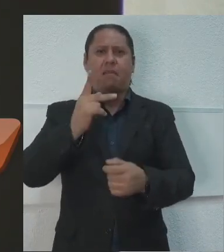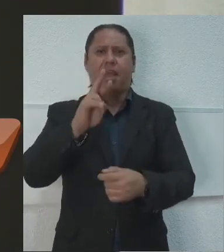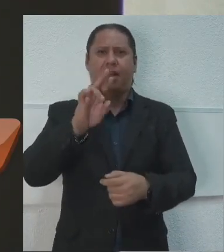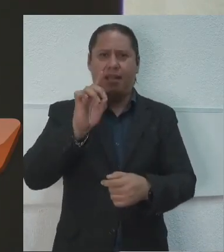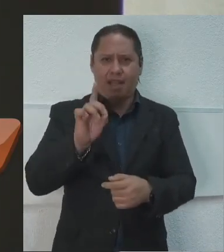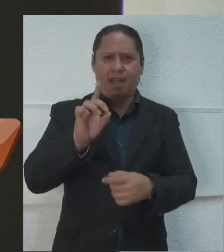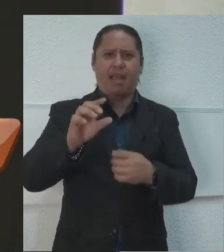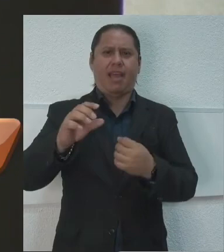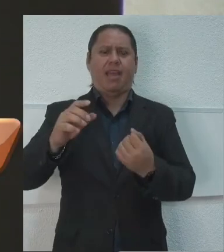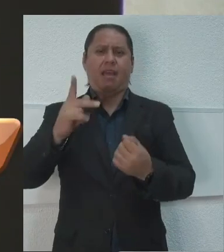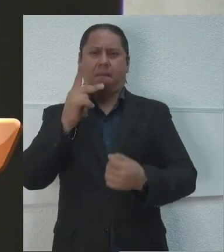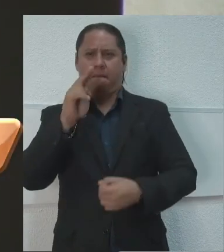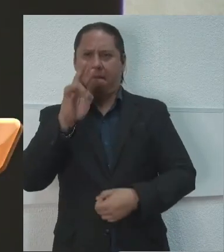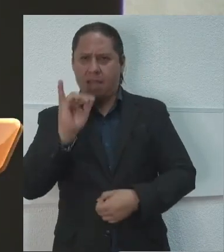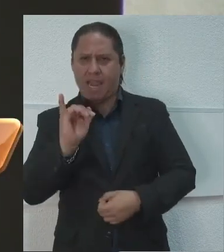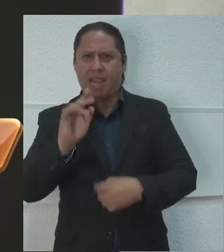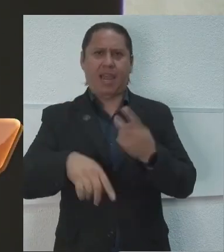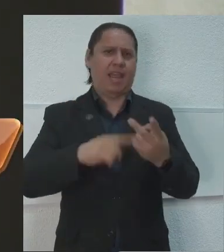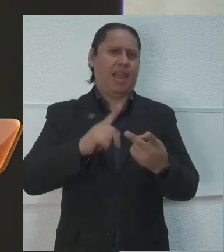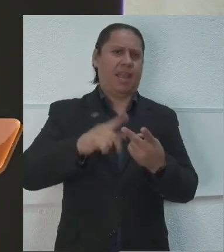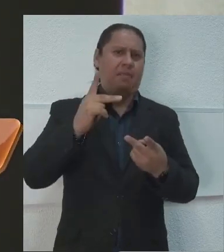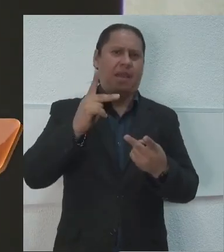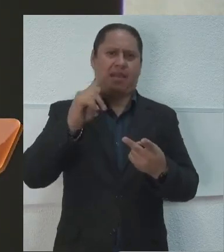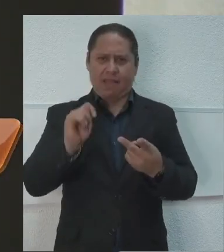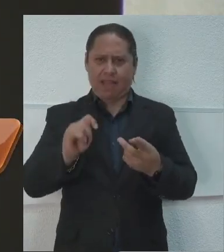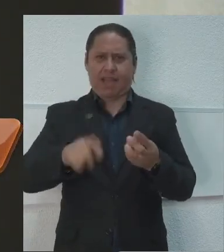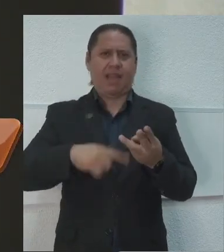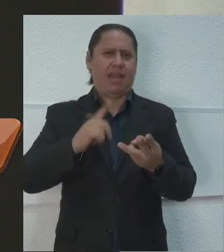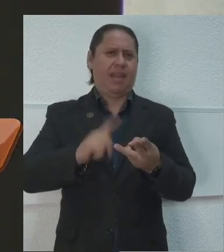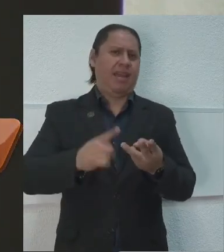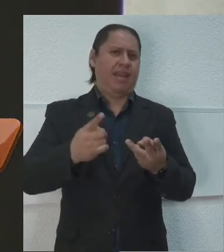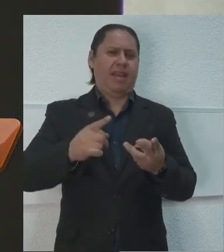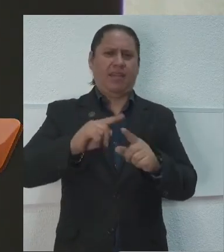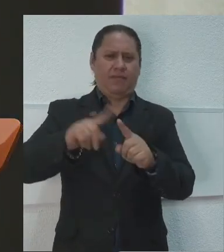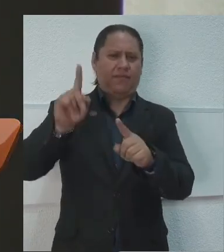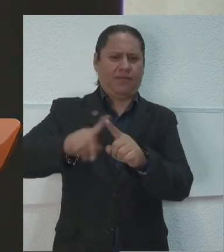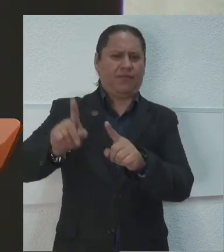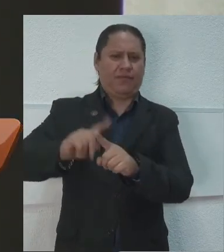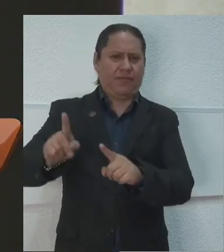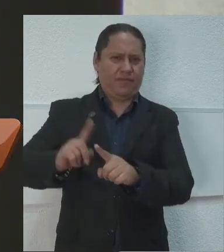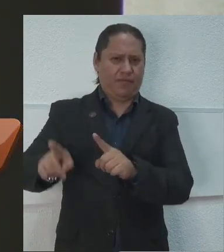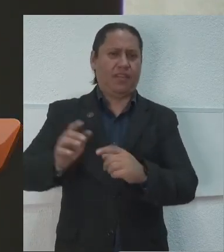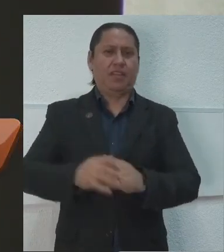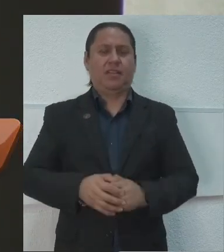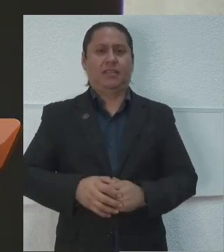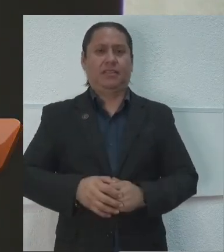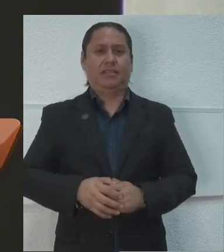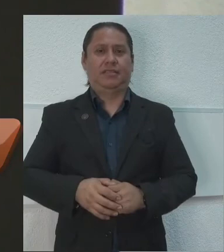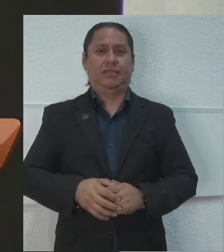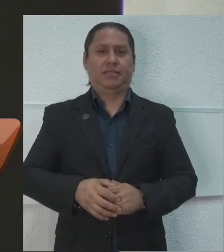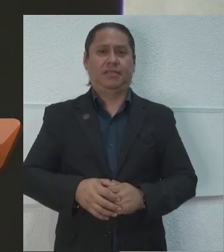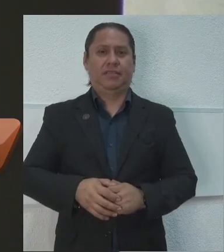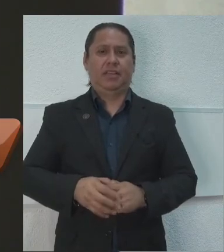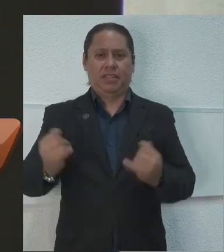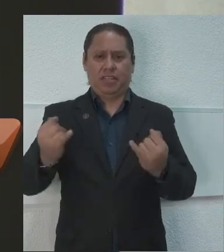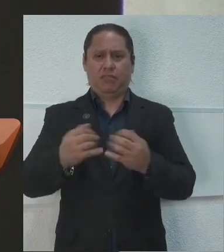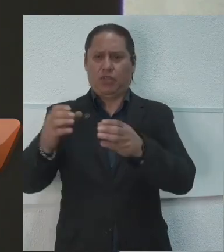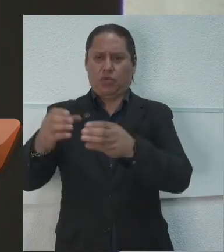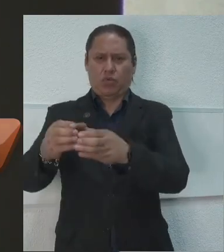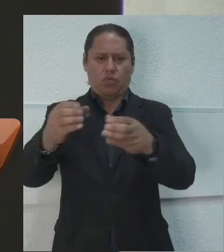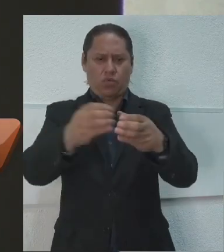Aquí somos representantes del pueblo, sí, pero pertenecemos a alguna fracción